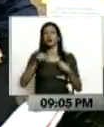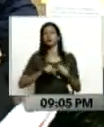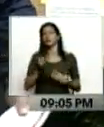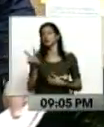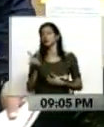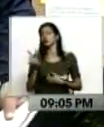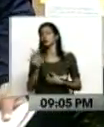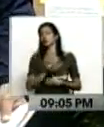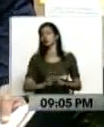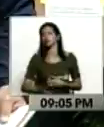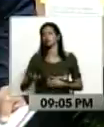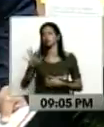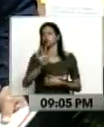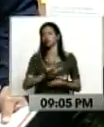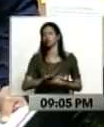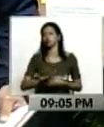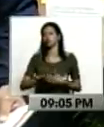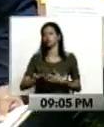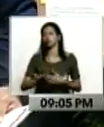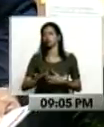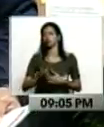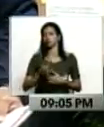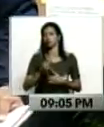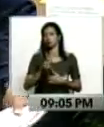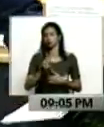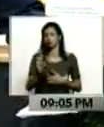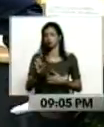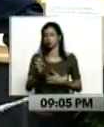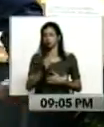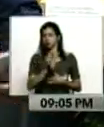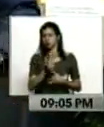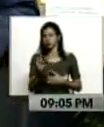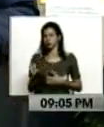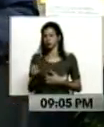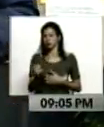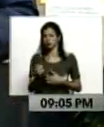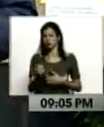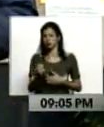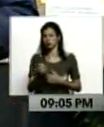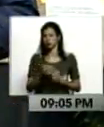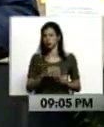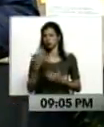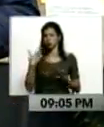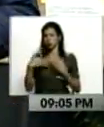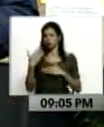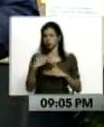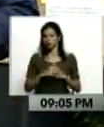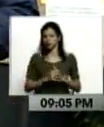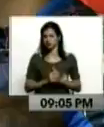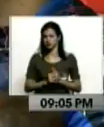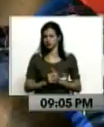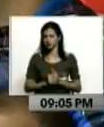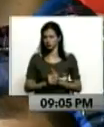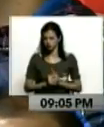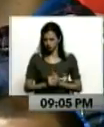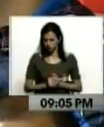habitantes tenía Venezuela en ese momento como 20 ponemos podemos ponerle 20